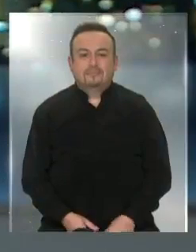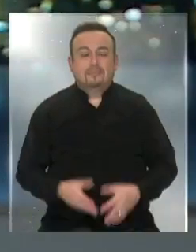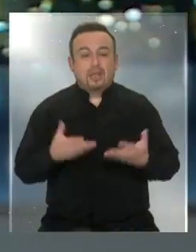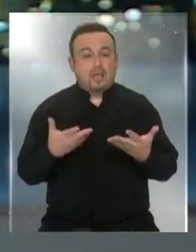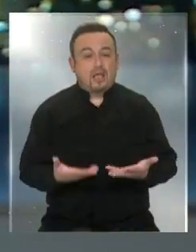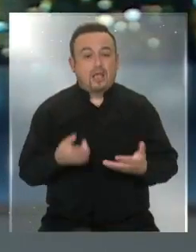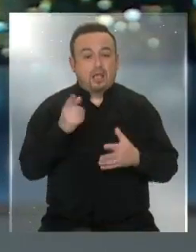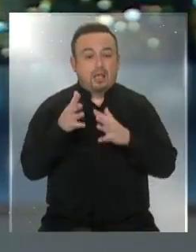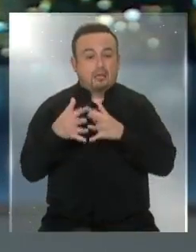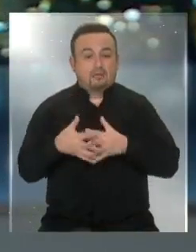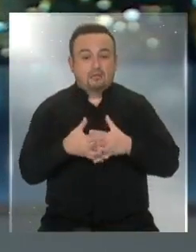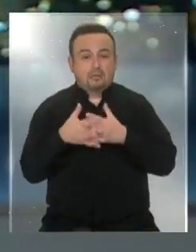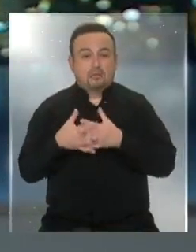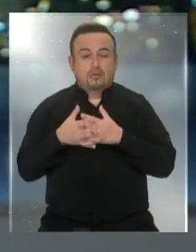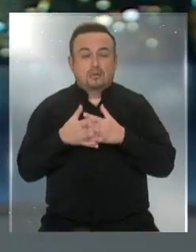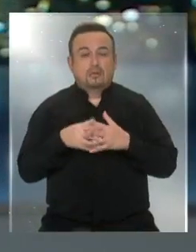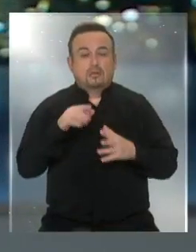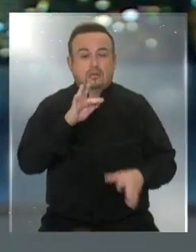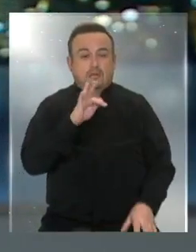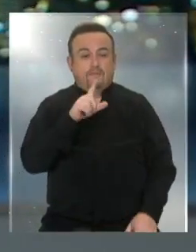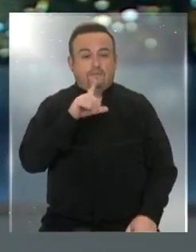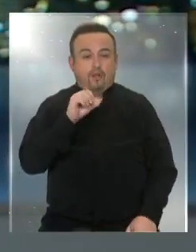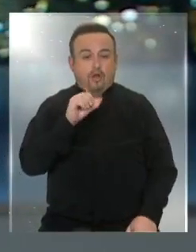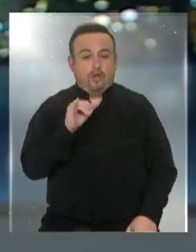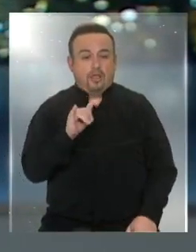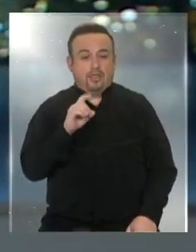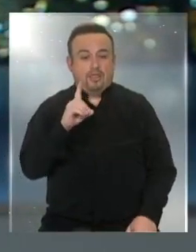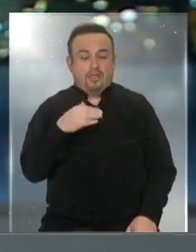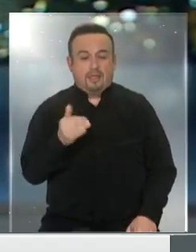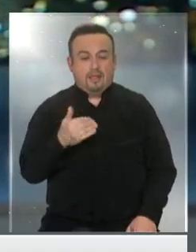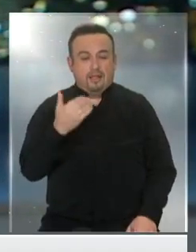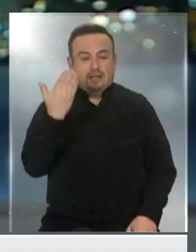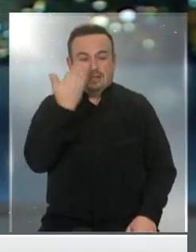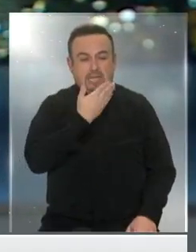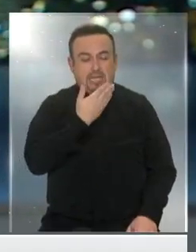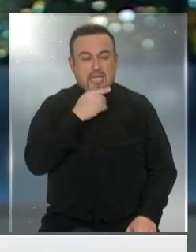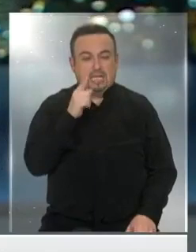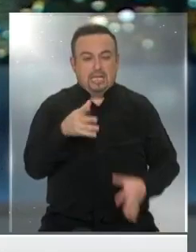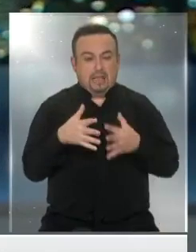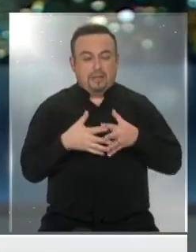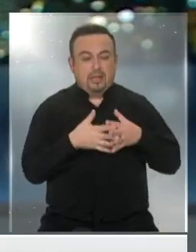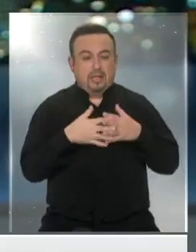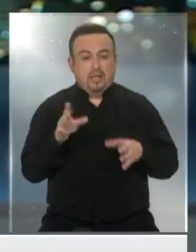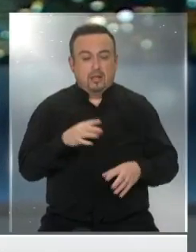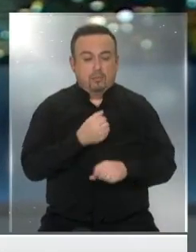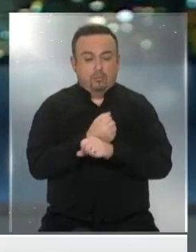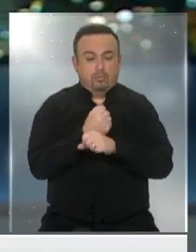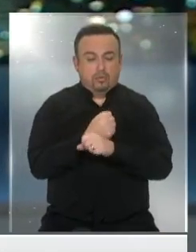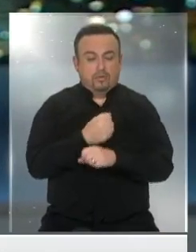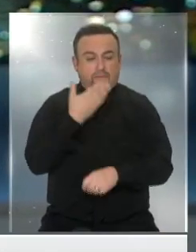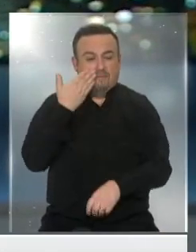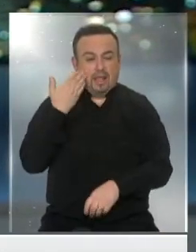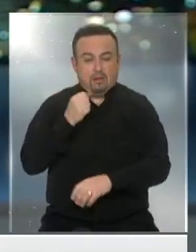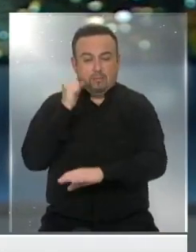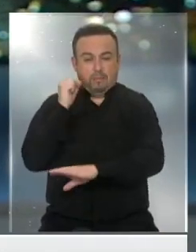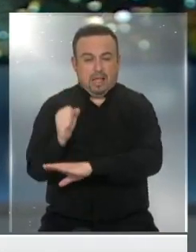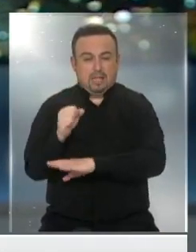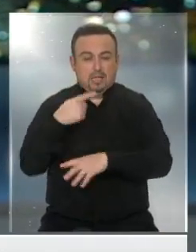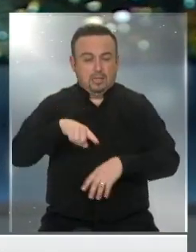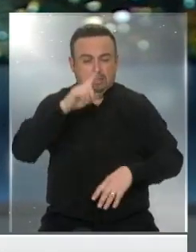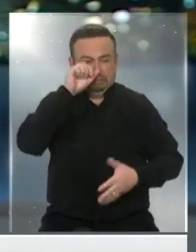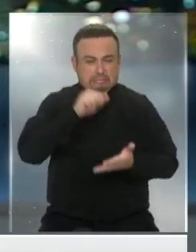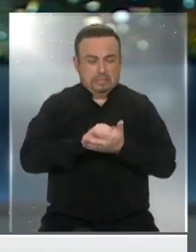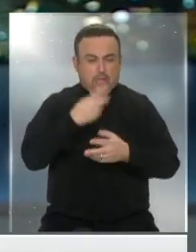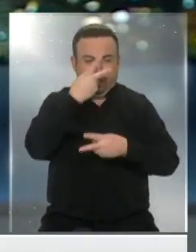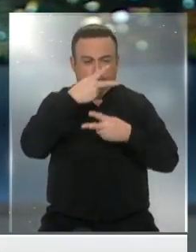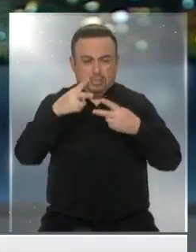Vamos ahora a Estados Unidos. George Floyd, el ciudadano afrodescendiente cuyo asesinato a manos de un policía blanco ha generado estas masivas protestas hace